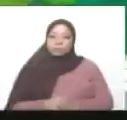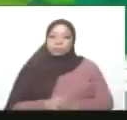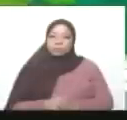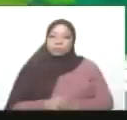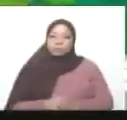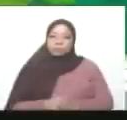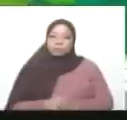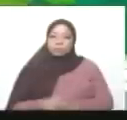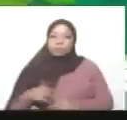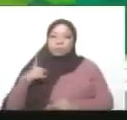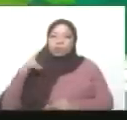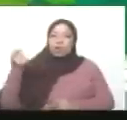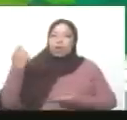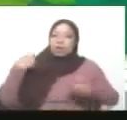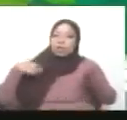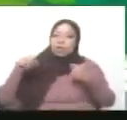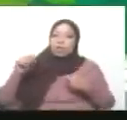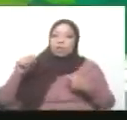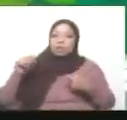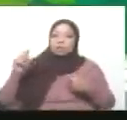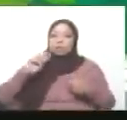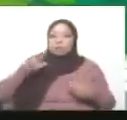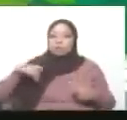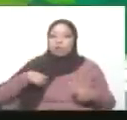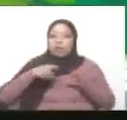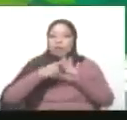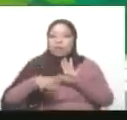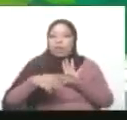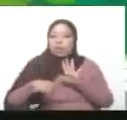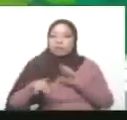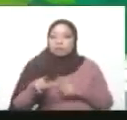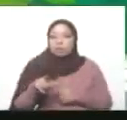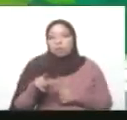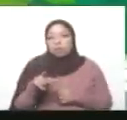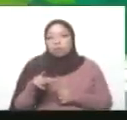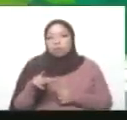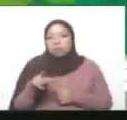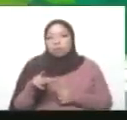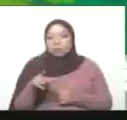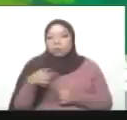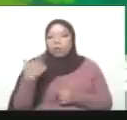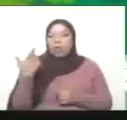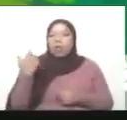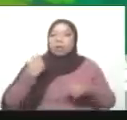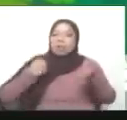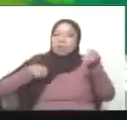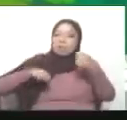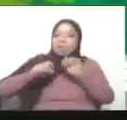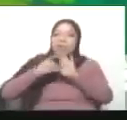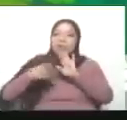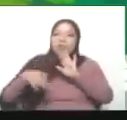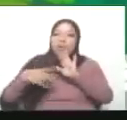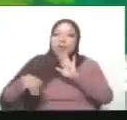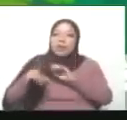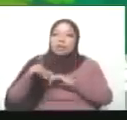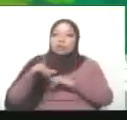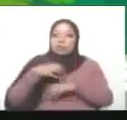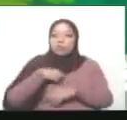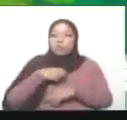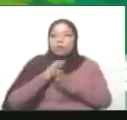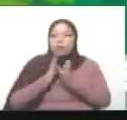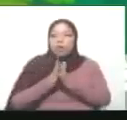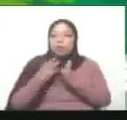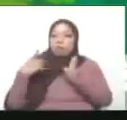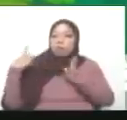salgamos a defender nuestros derechos salgamos a defender nuestros derechos